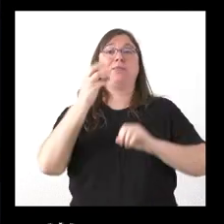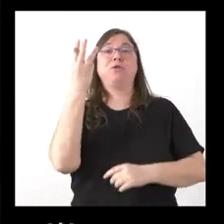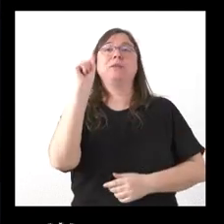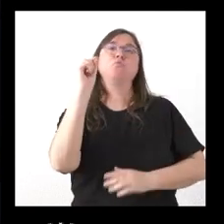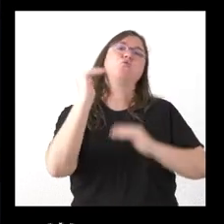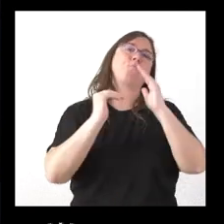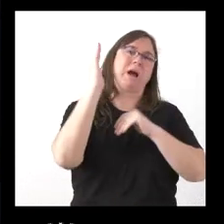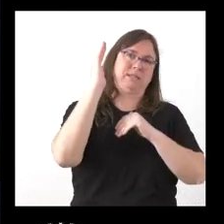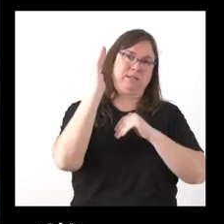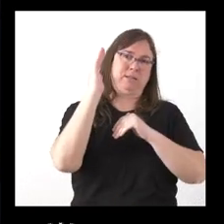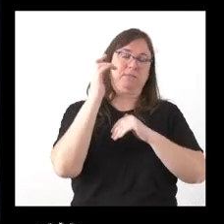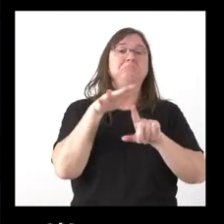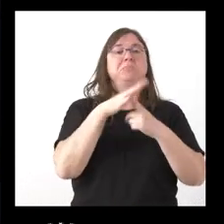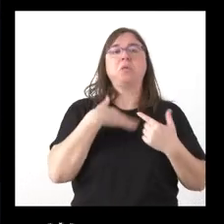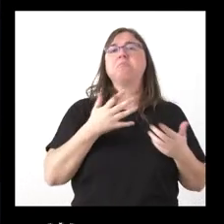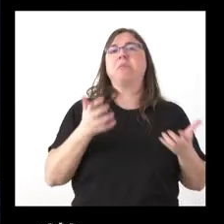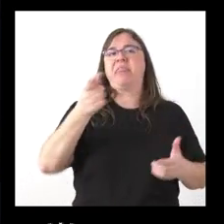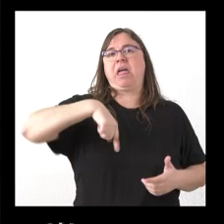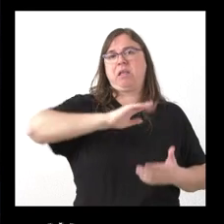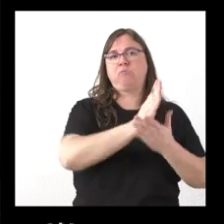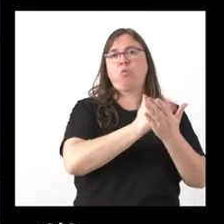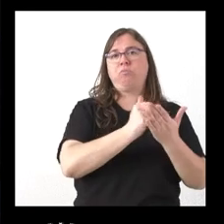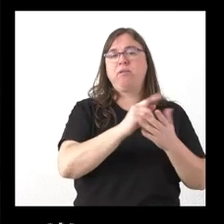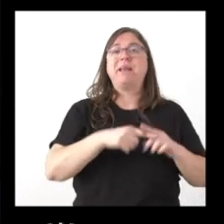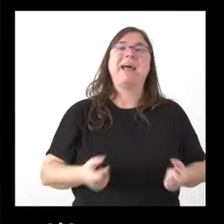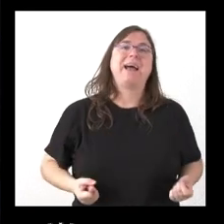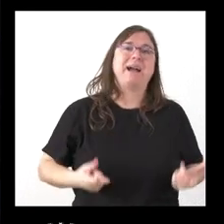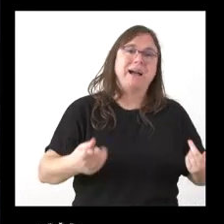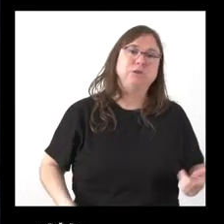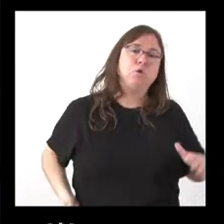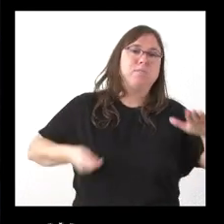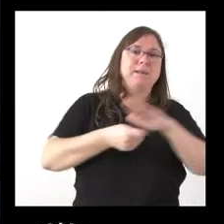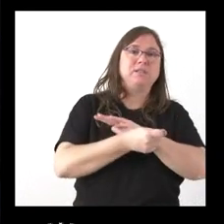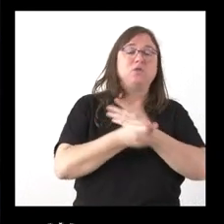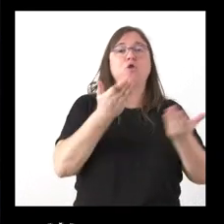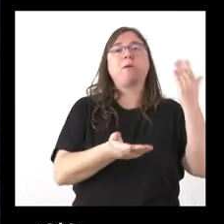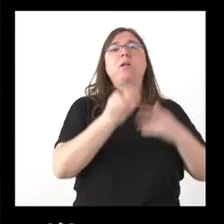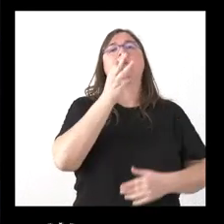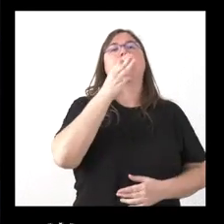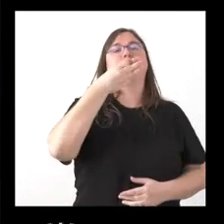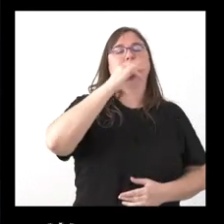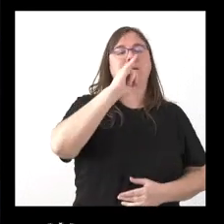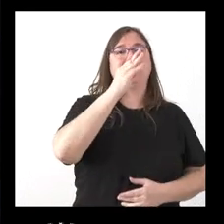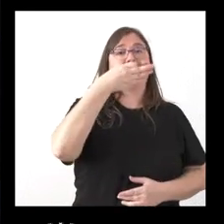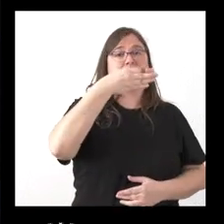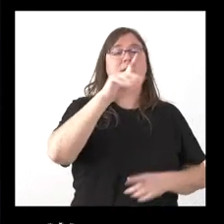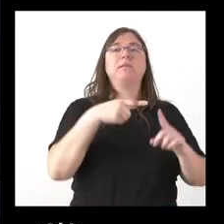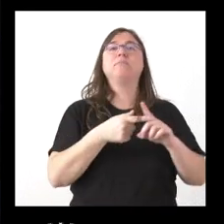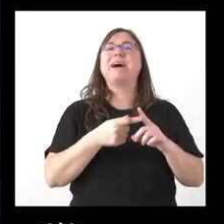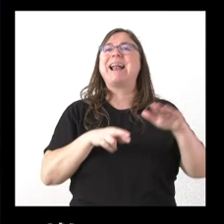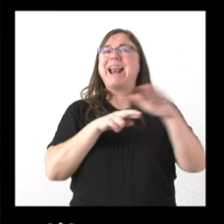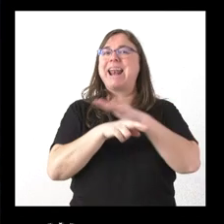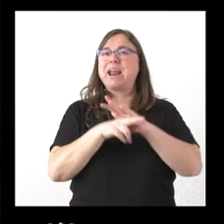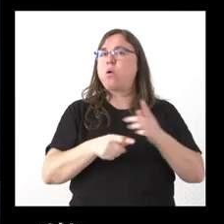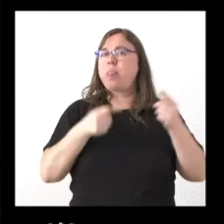media nacional por tanto estamos en una situación de ventaja tanto en gasto inversión sobre pib volumen de recursos a sanidad